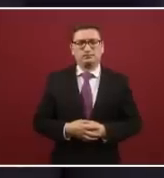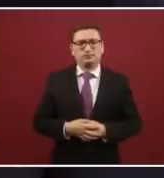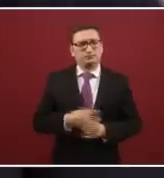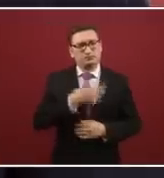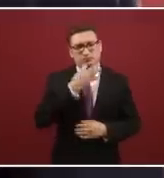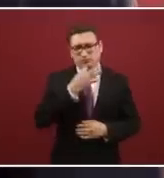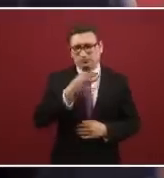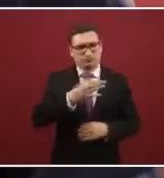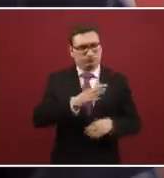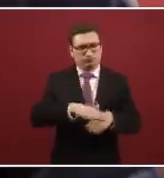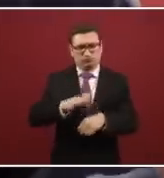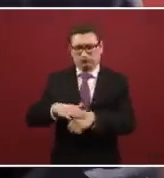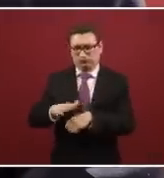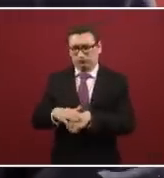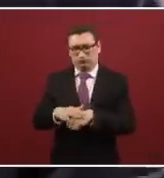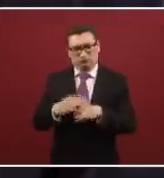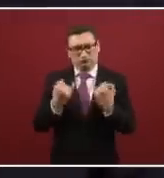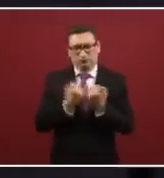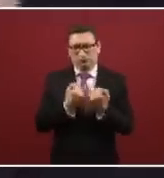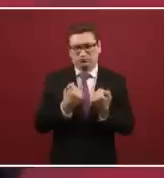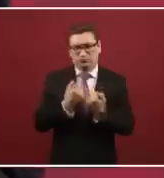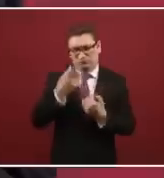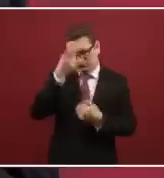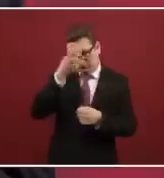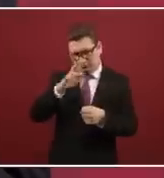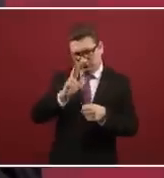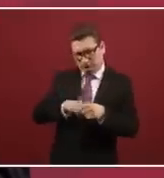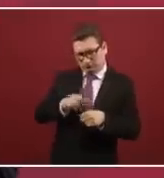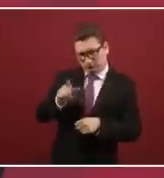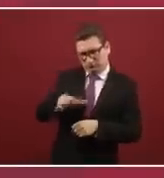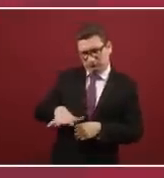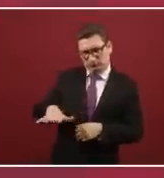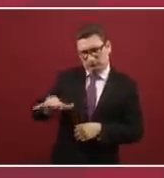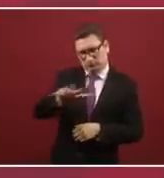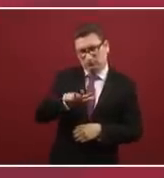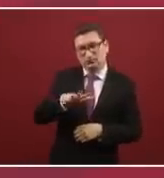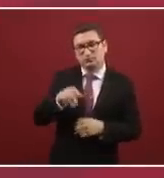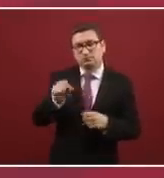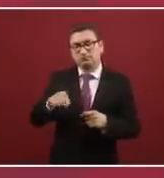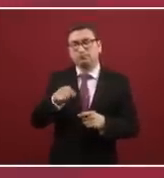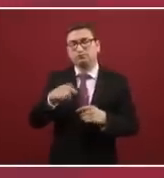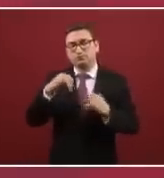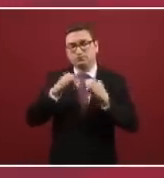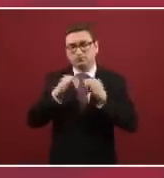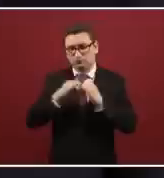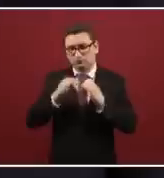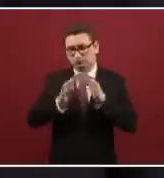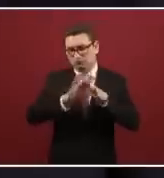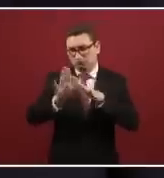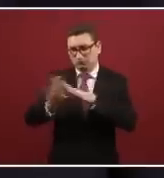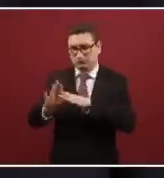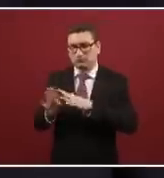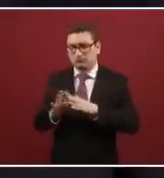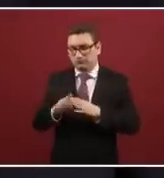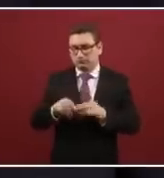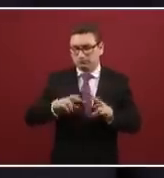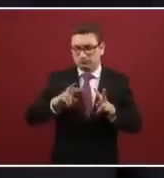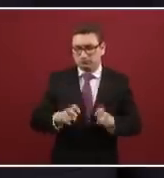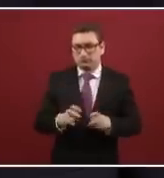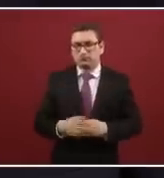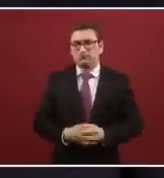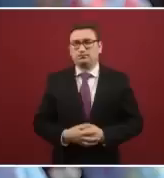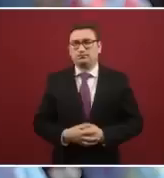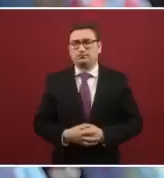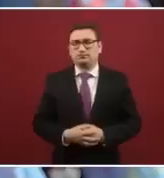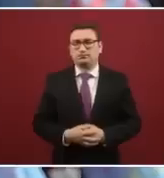informen tanto el director de aduanas como el de migración sobre este tema.